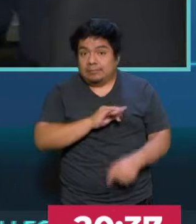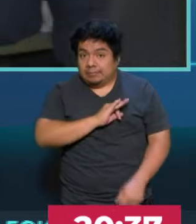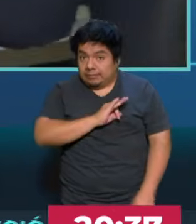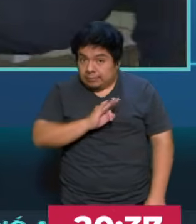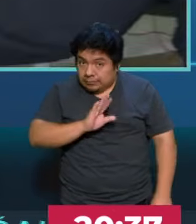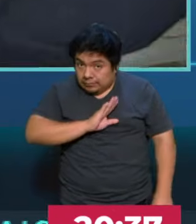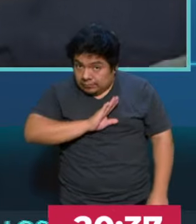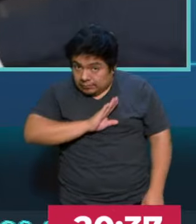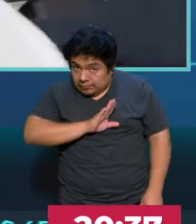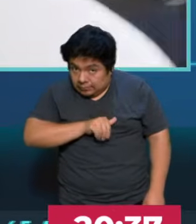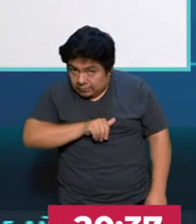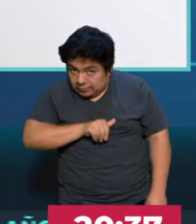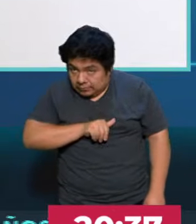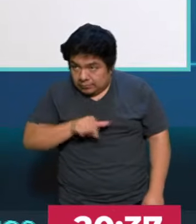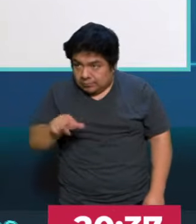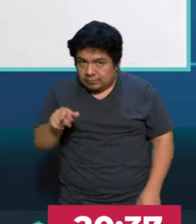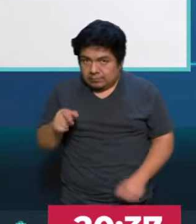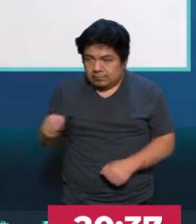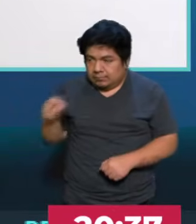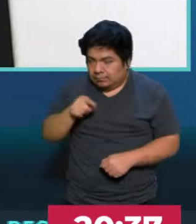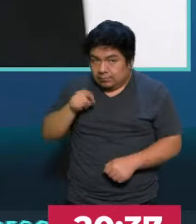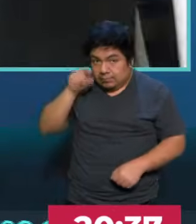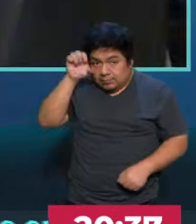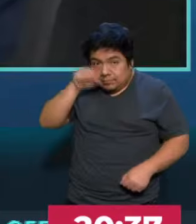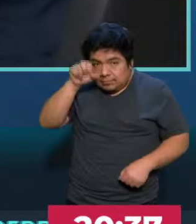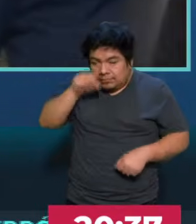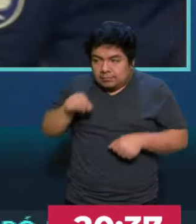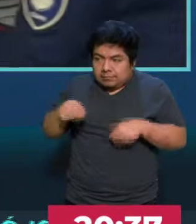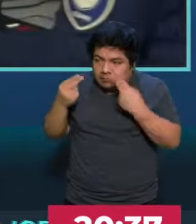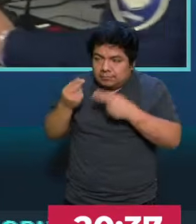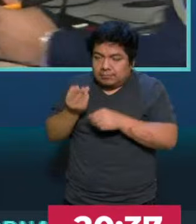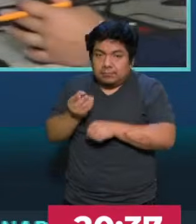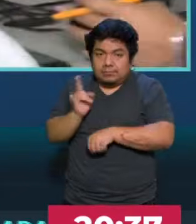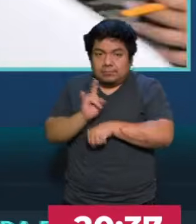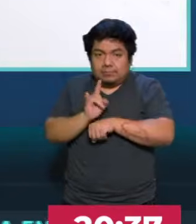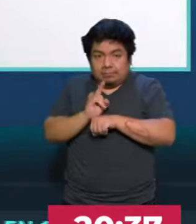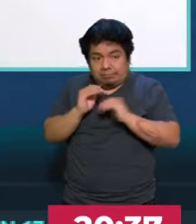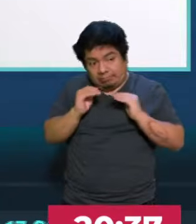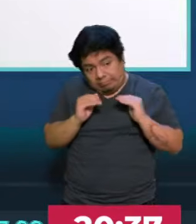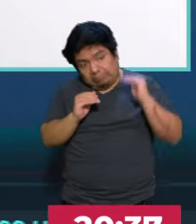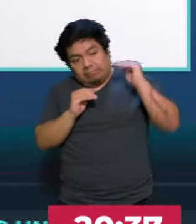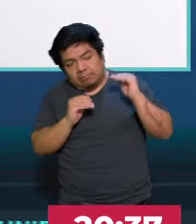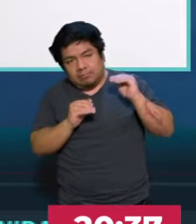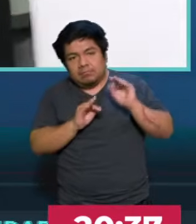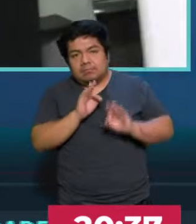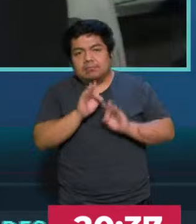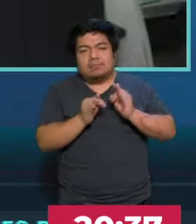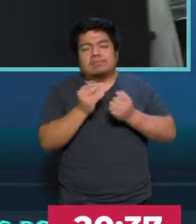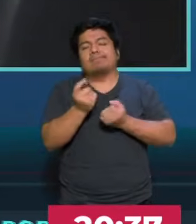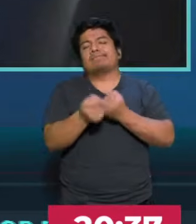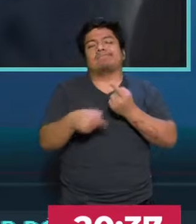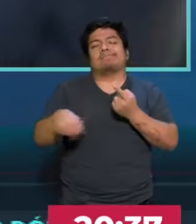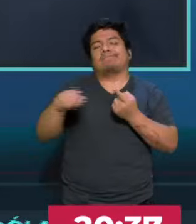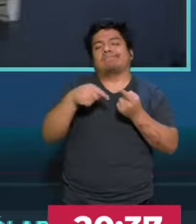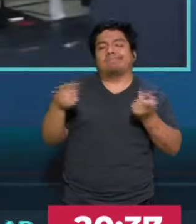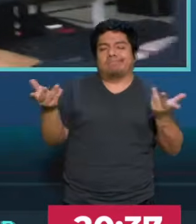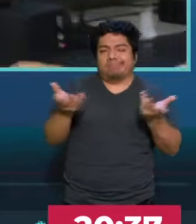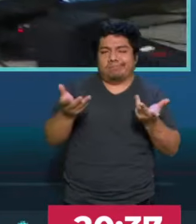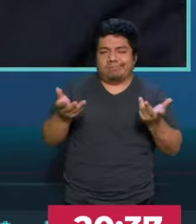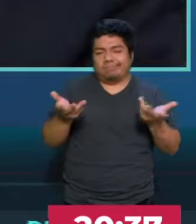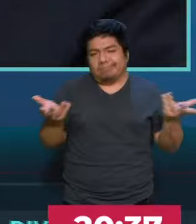asoma después de que la broma quiere imponerse e imponérsele desde algunos segmentos de la sociedad a